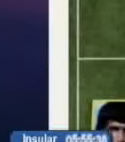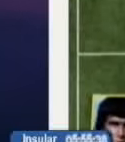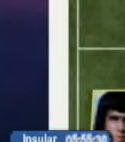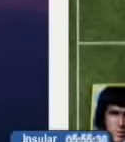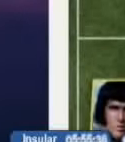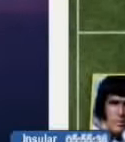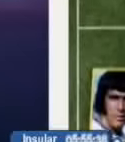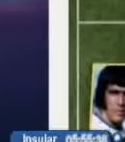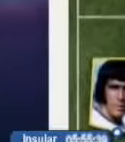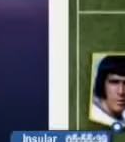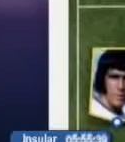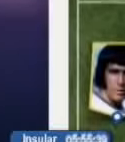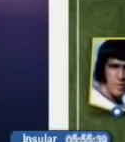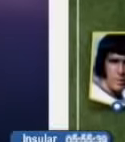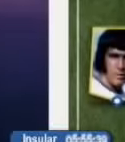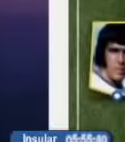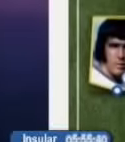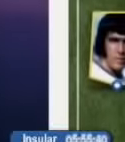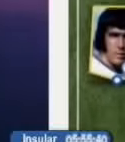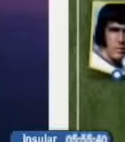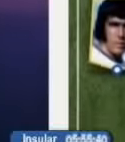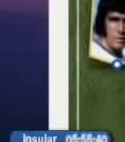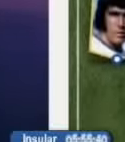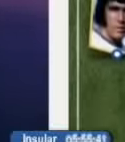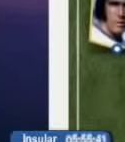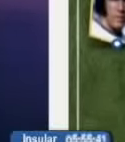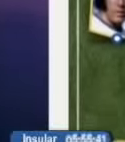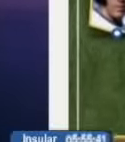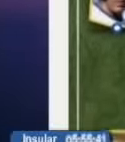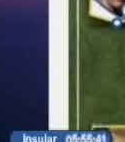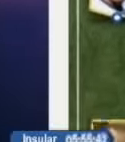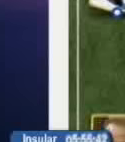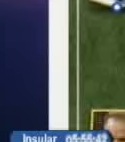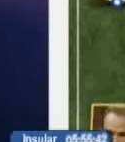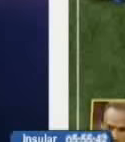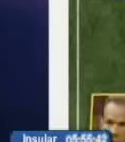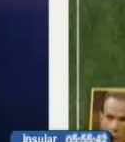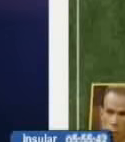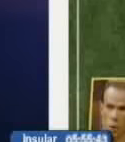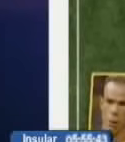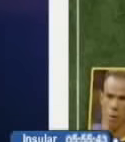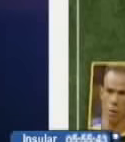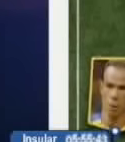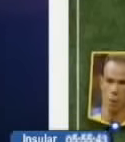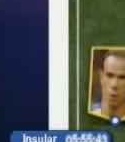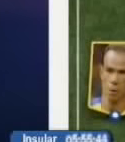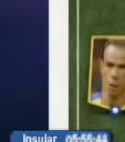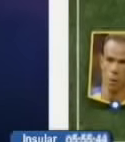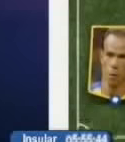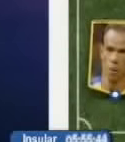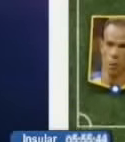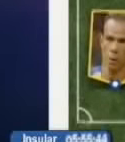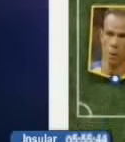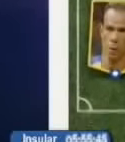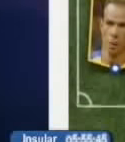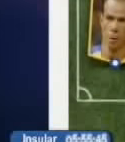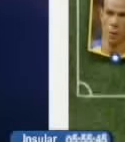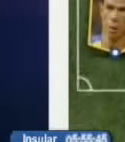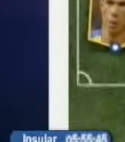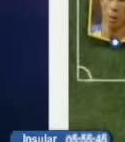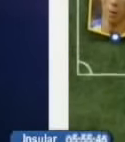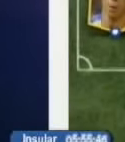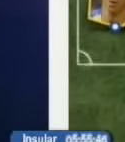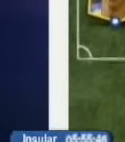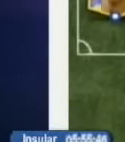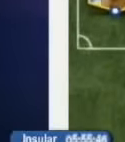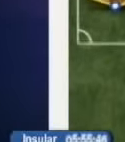bloque defensivo, Ortega encabezando la mitad de la cancha, Carlos Reynoso, Carlos Santos, Cuauhtémoc Blanco, que no podría faltar,